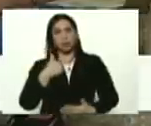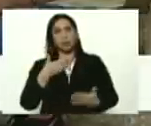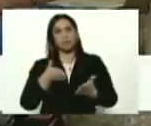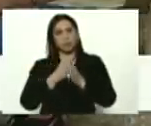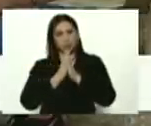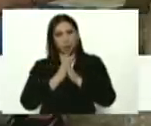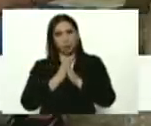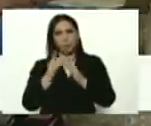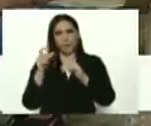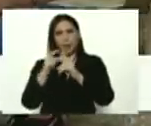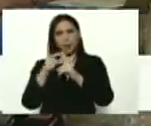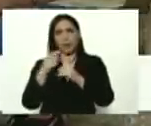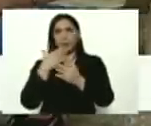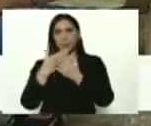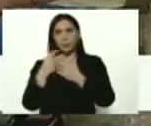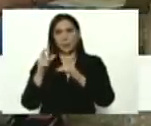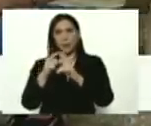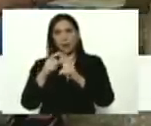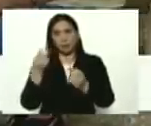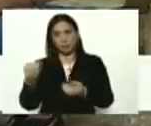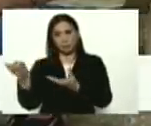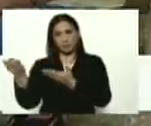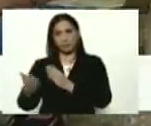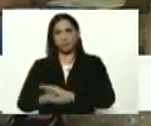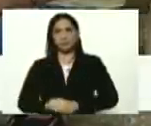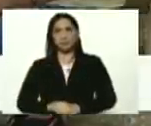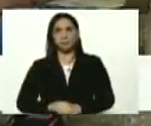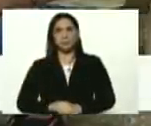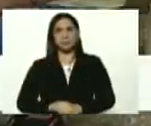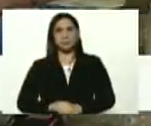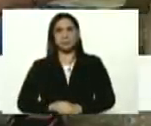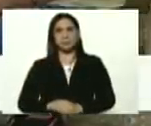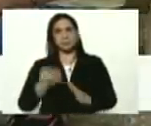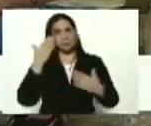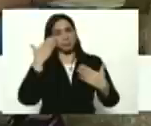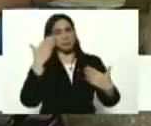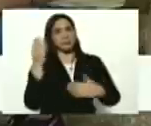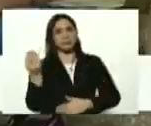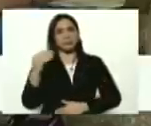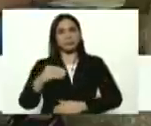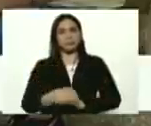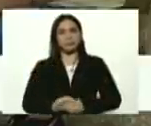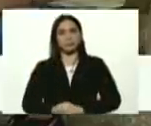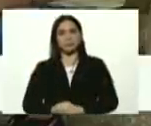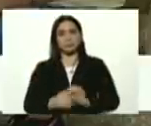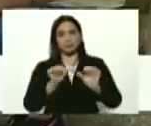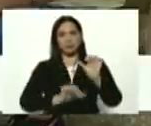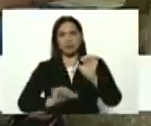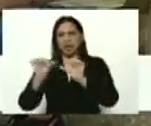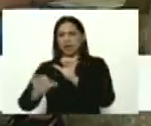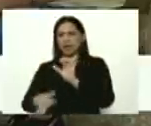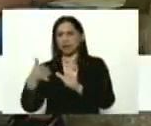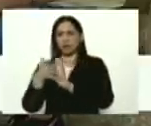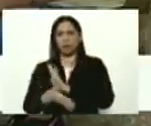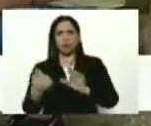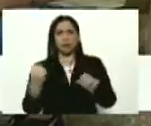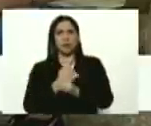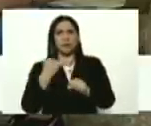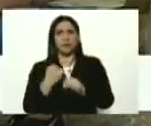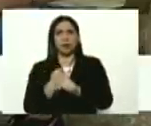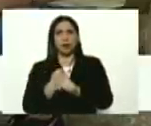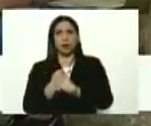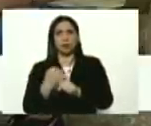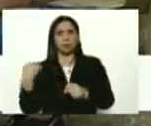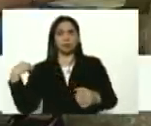ceder con su permiso la palabra a la compañera Yaisuri para que le dé un saludo y además detalle sobre lo que es el trabajo que se